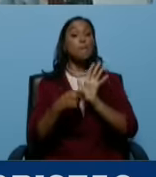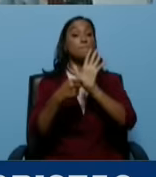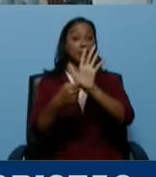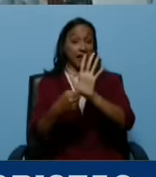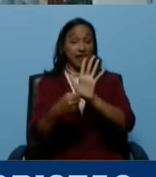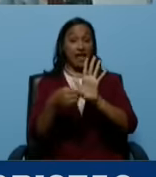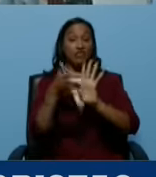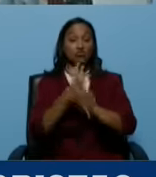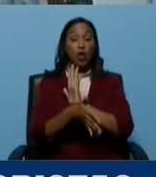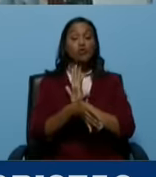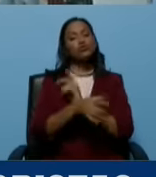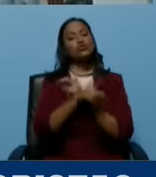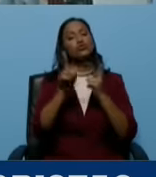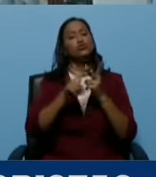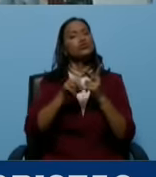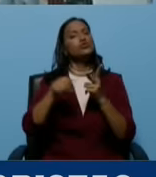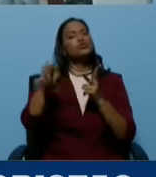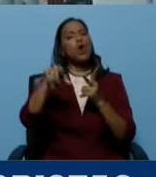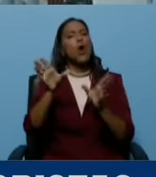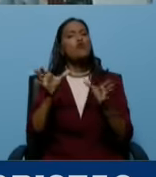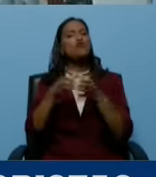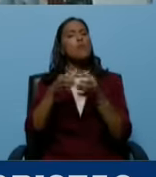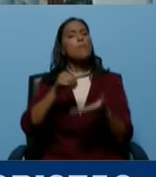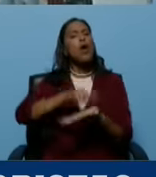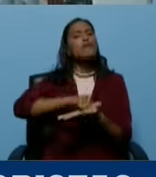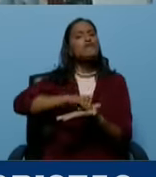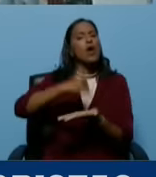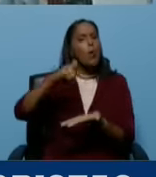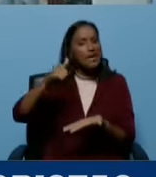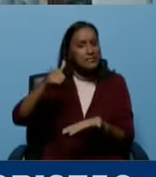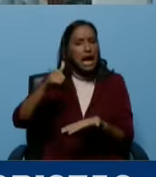alias Valle, está en un grupo de WhatsApp